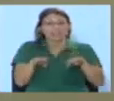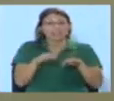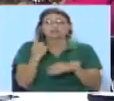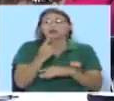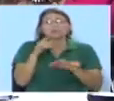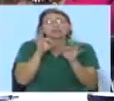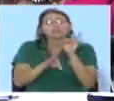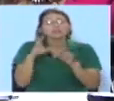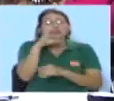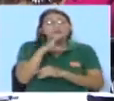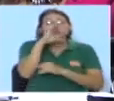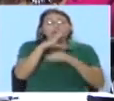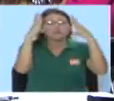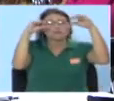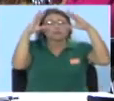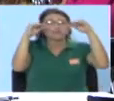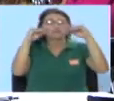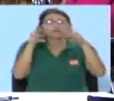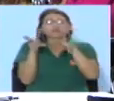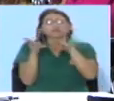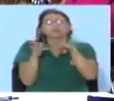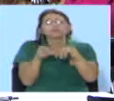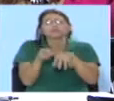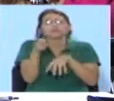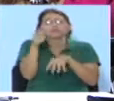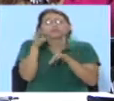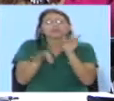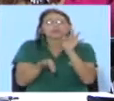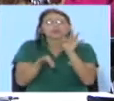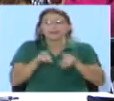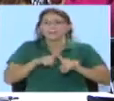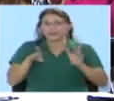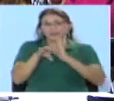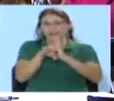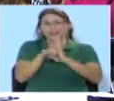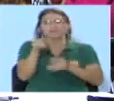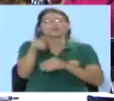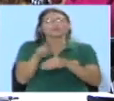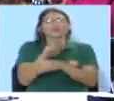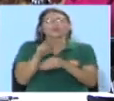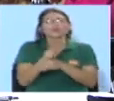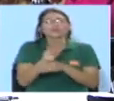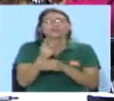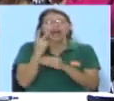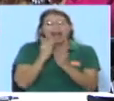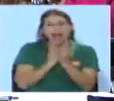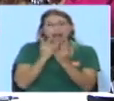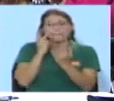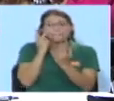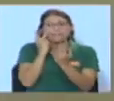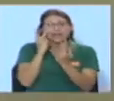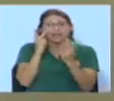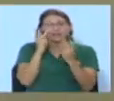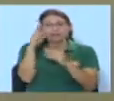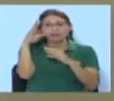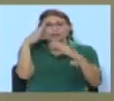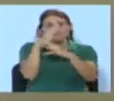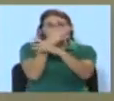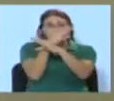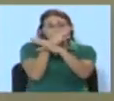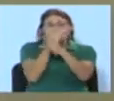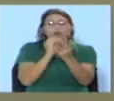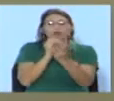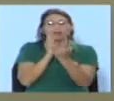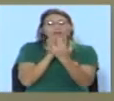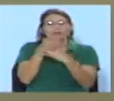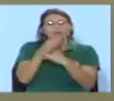pequeño. Pero cuando usted realiza algunas operaciones, como por ejemplo ver streaming o escuchar música a través de la red, eso requiere